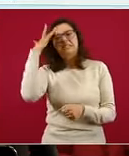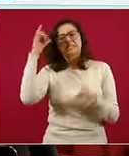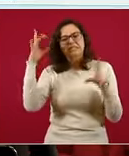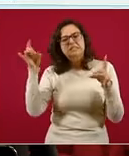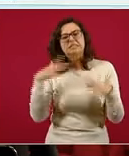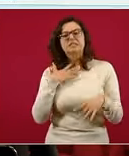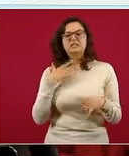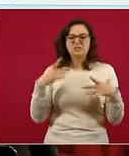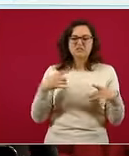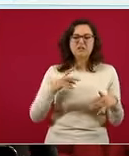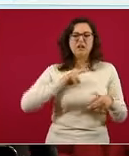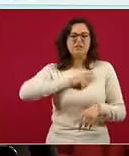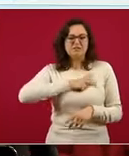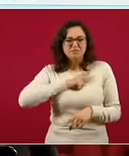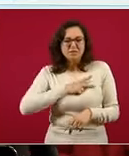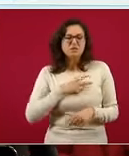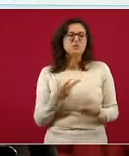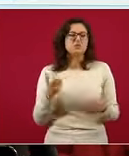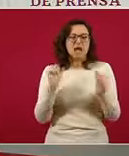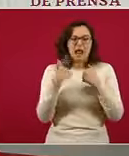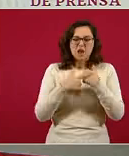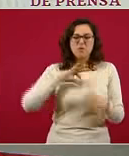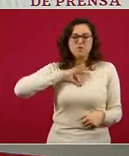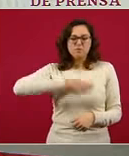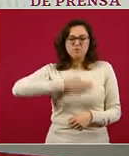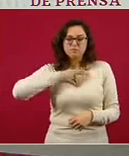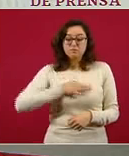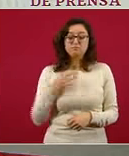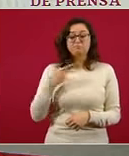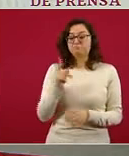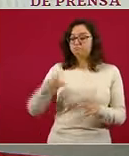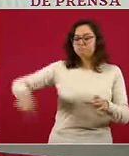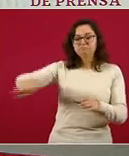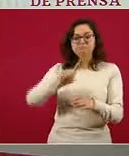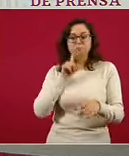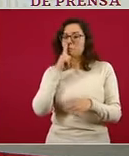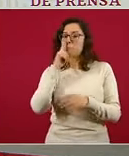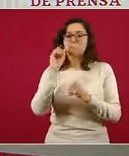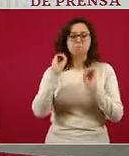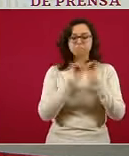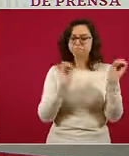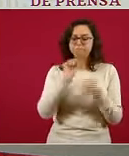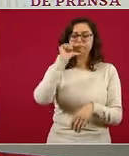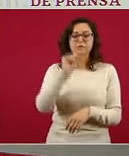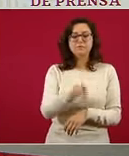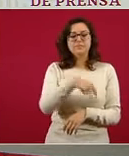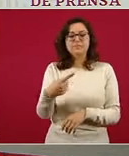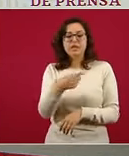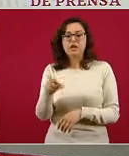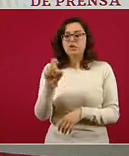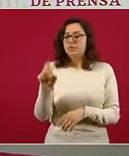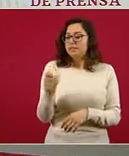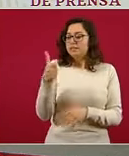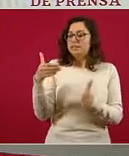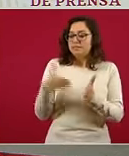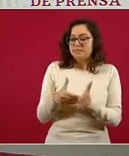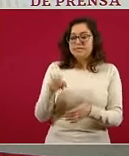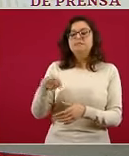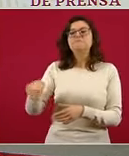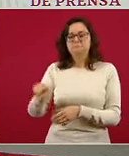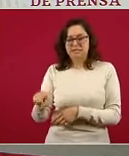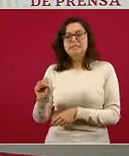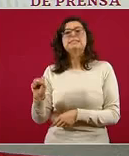de enfermedad respiratoria aguda y que no se les tomó una muestra, y un total de 133.019 personas a las que sí se les